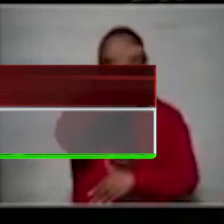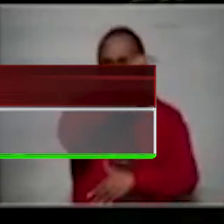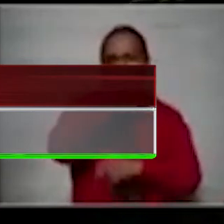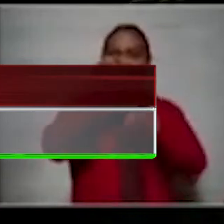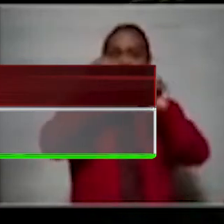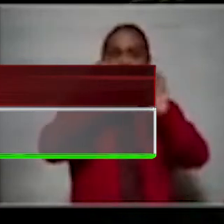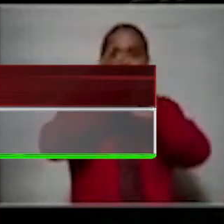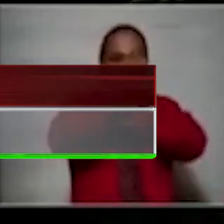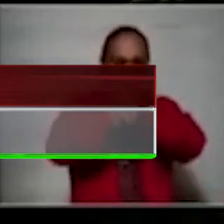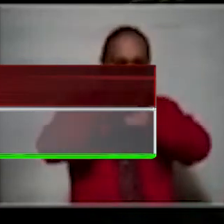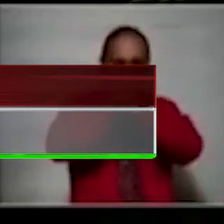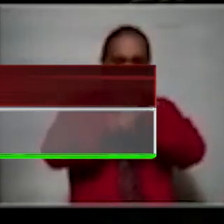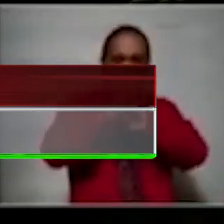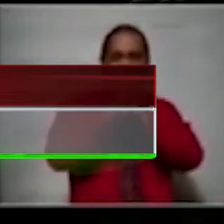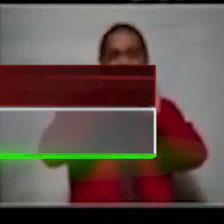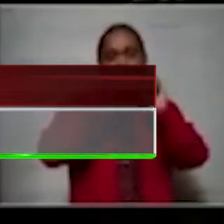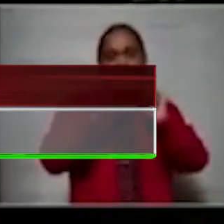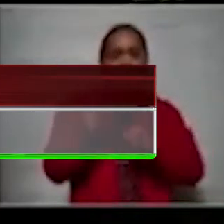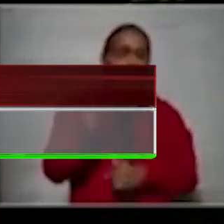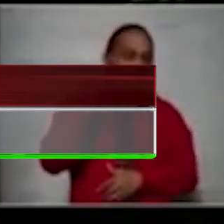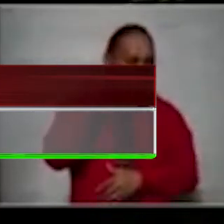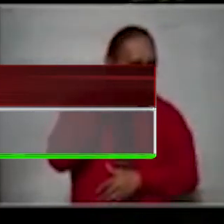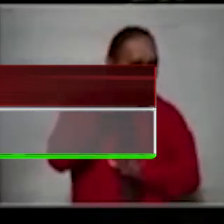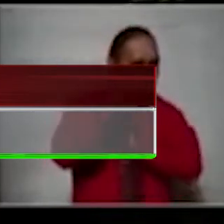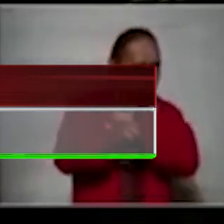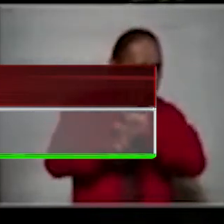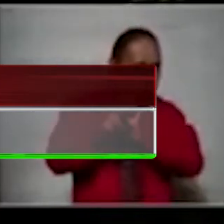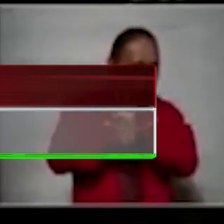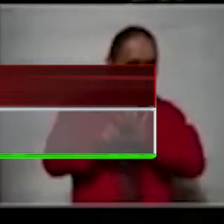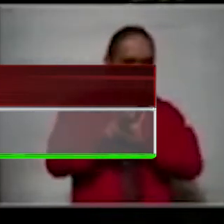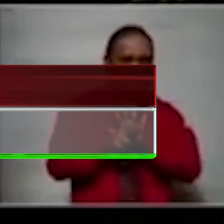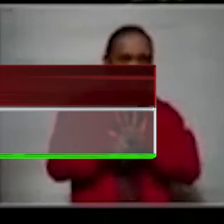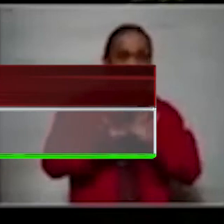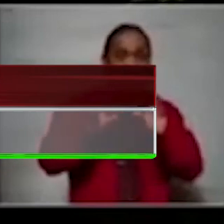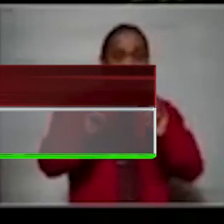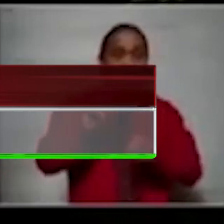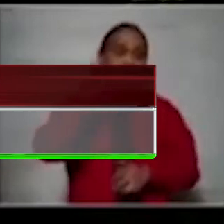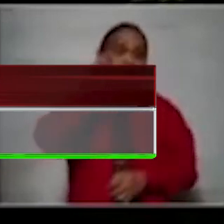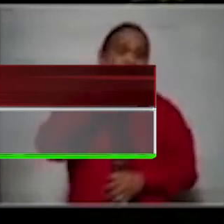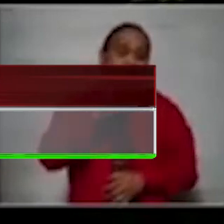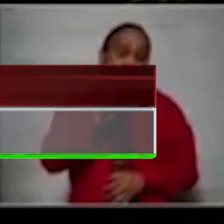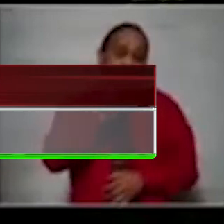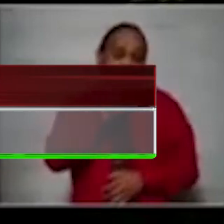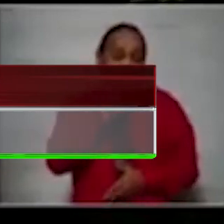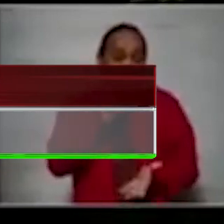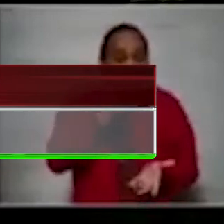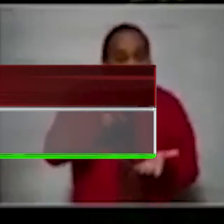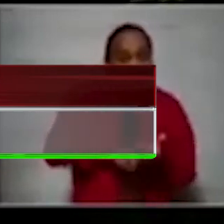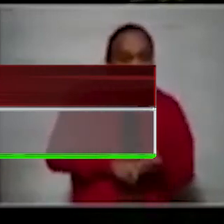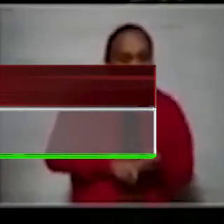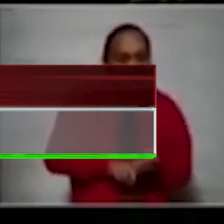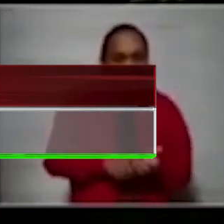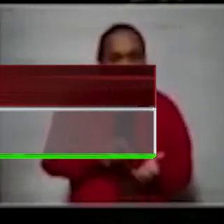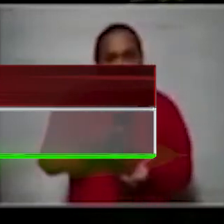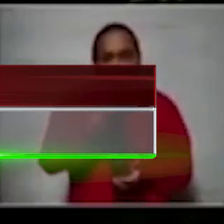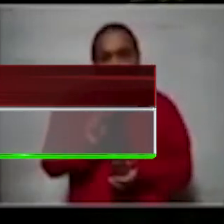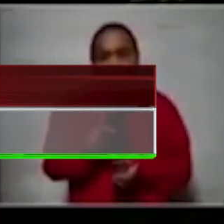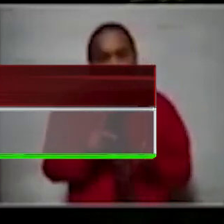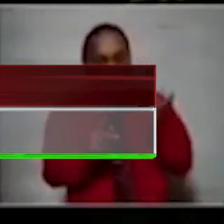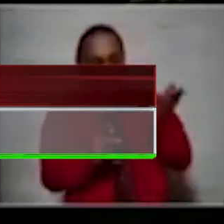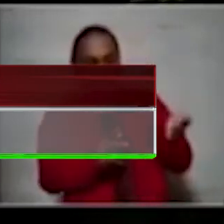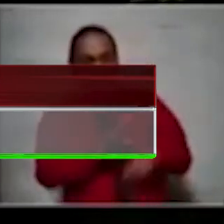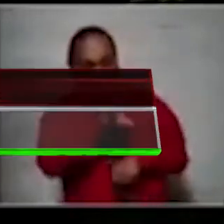un video, que tome un audio con contenido que violente la intimidad sexual, pero siempre y cuando sea sin el consentimiento, sin